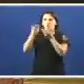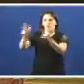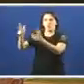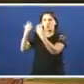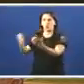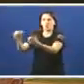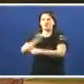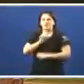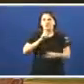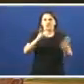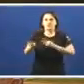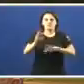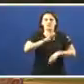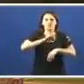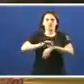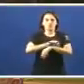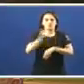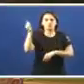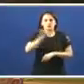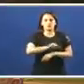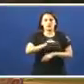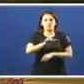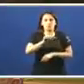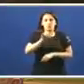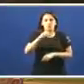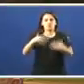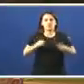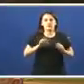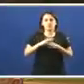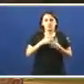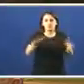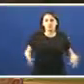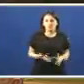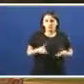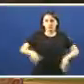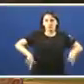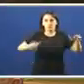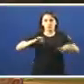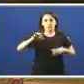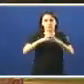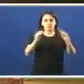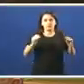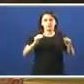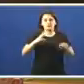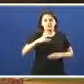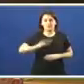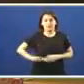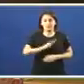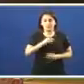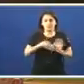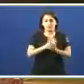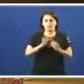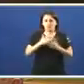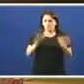resposta por parte do conselleiro de Sanidade. A situación das urxencias do Complexo Hospitalario Universitario de Santiago de Compostela é unha